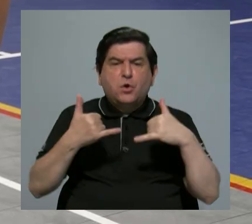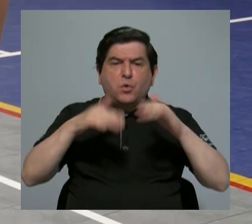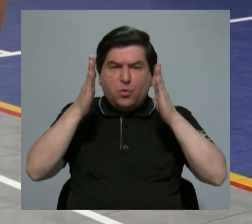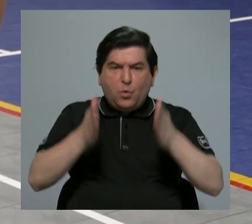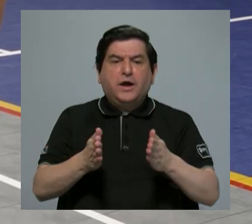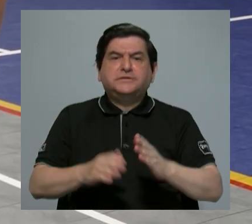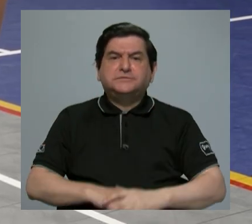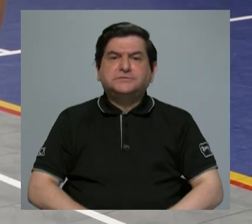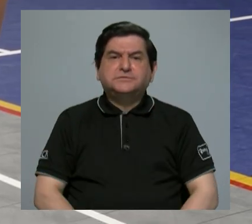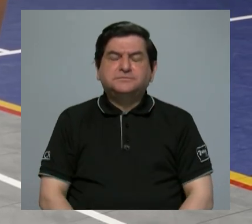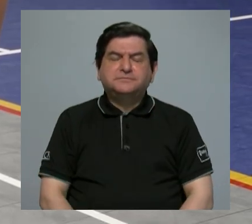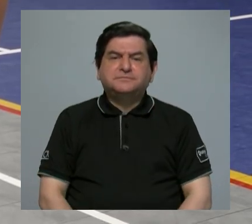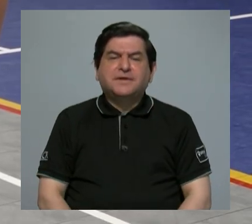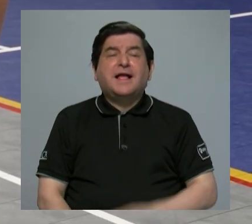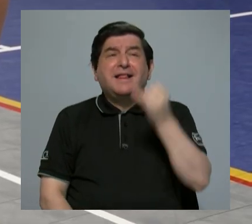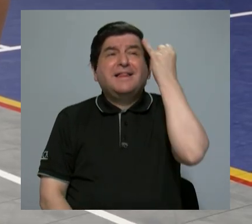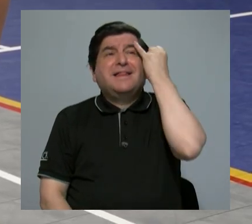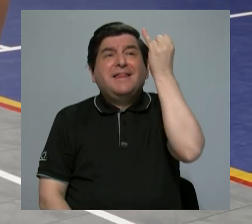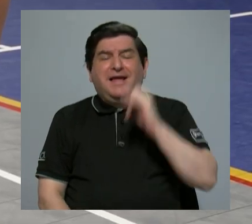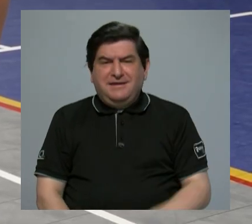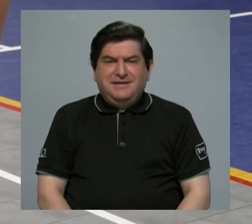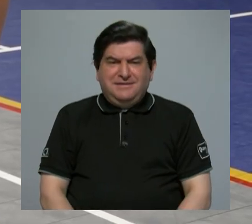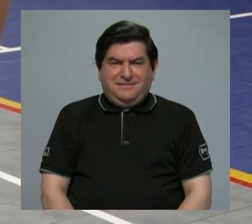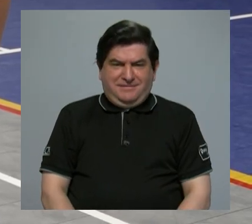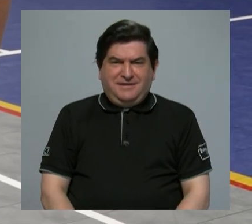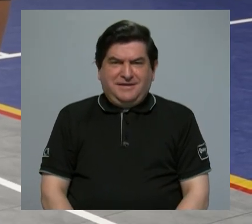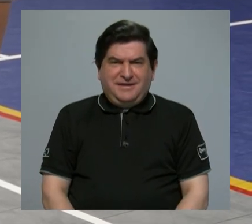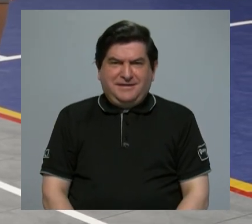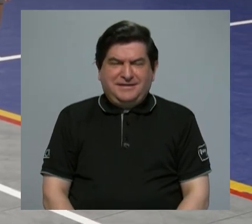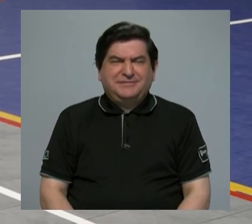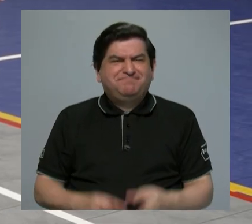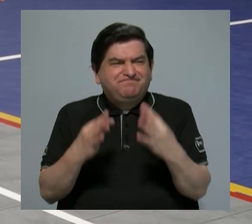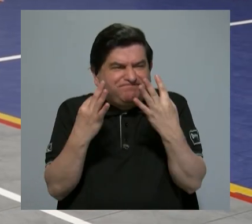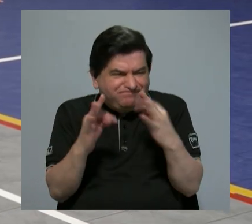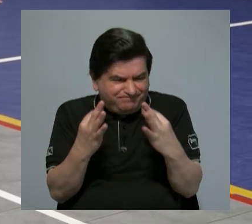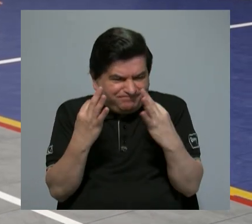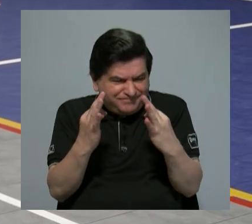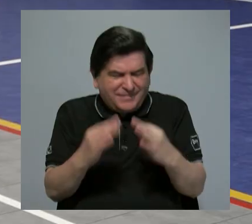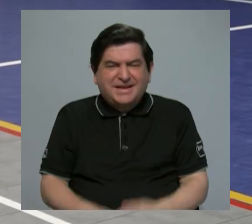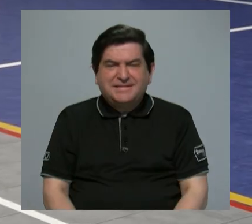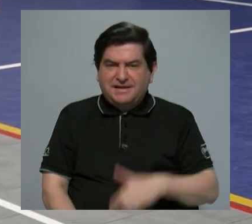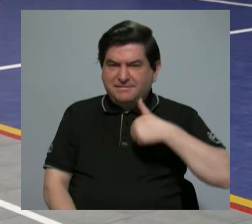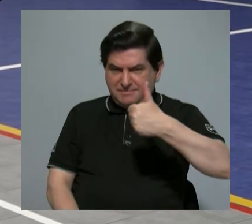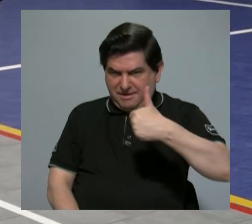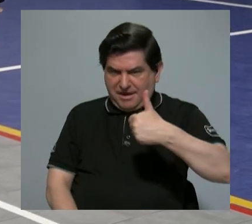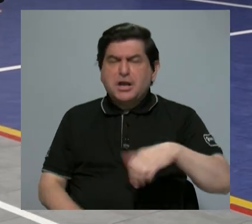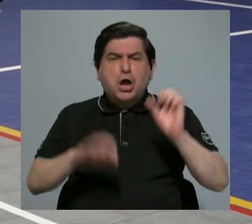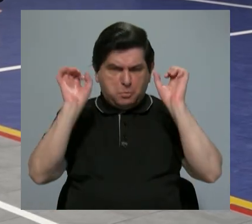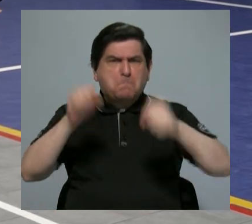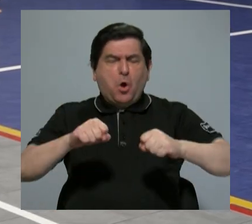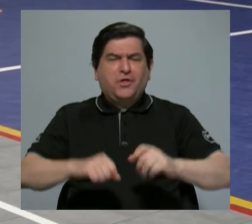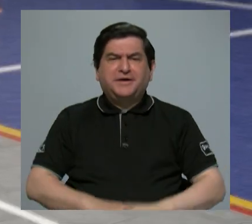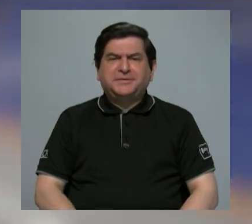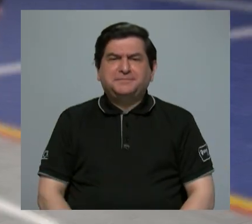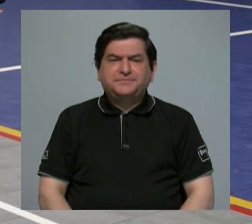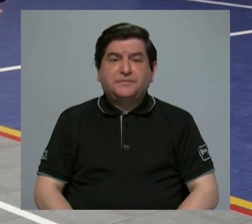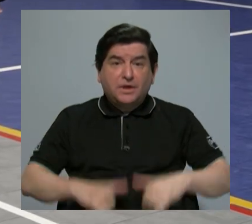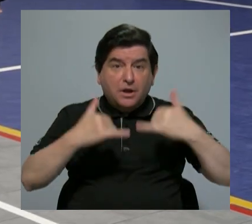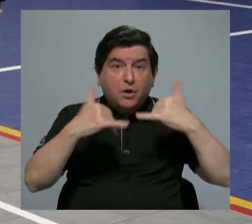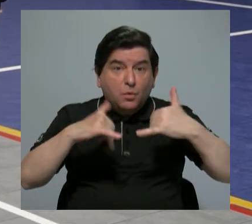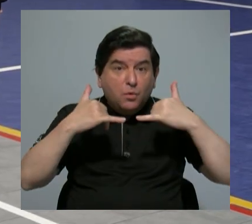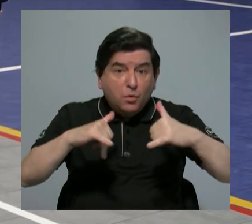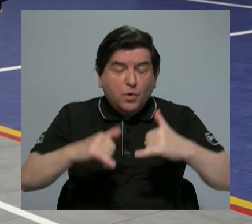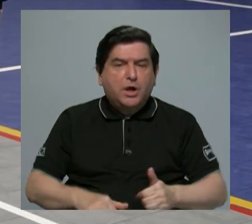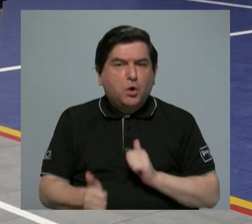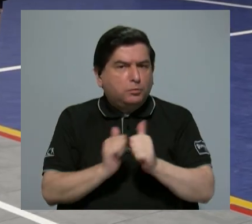muy buenos jugadores, la verdad. La idea fue sacar el gane y lo logramos, ¿verdad? Fue un